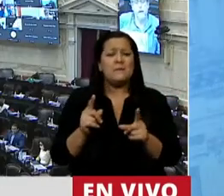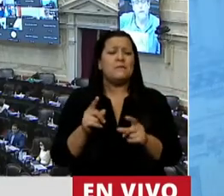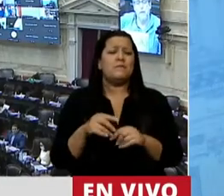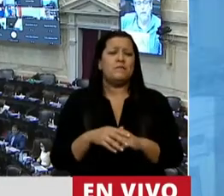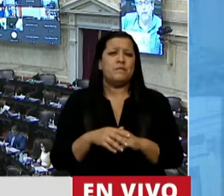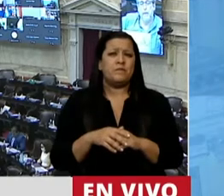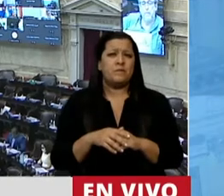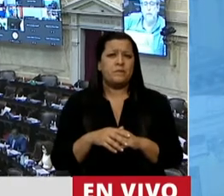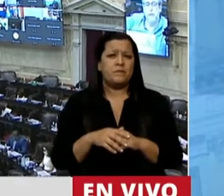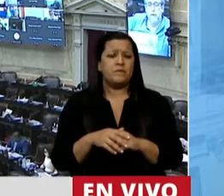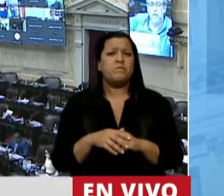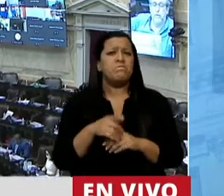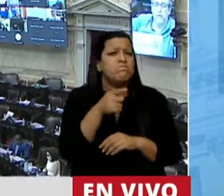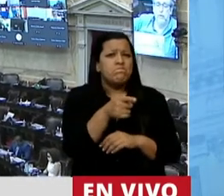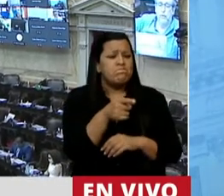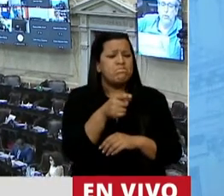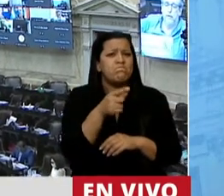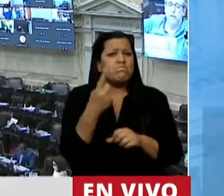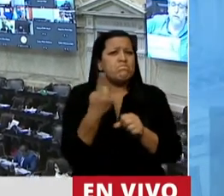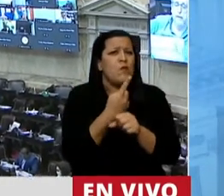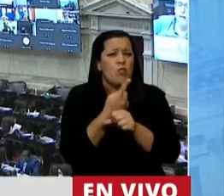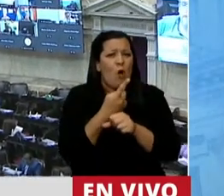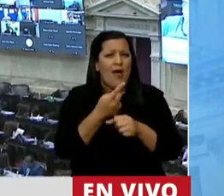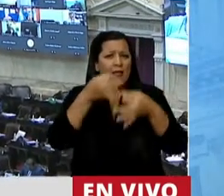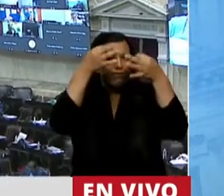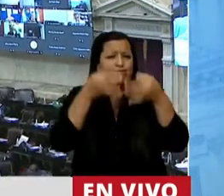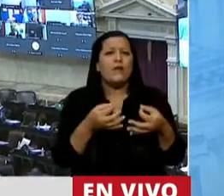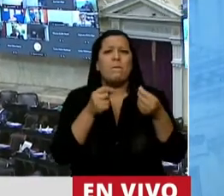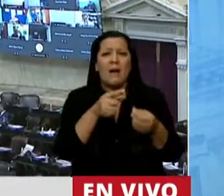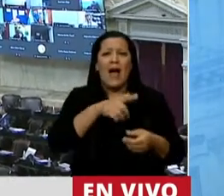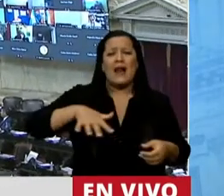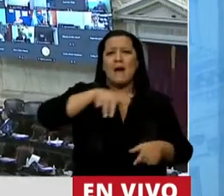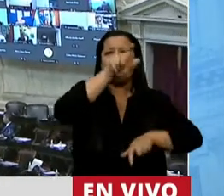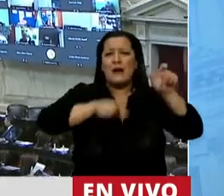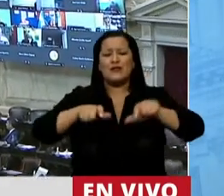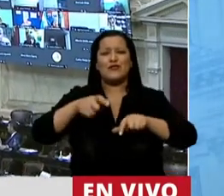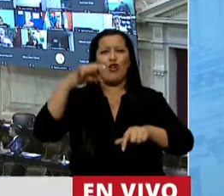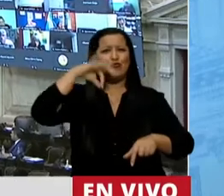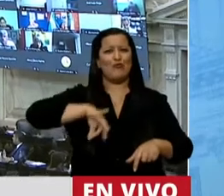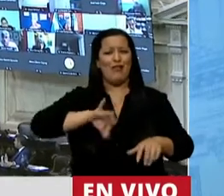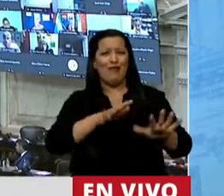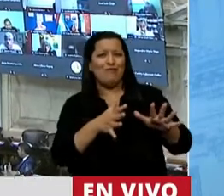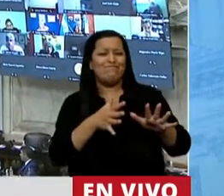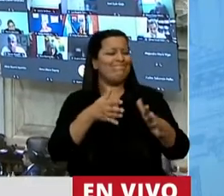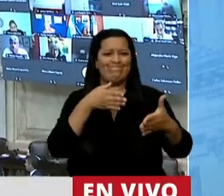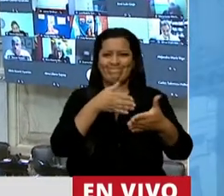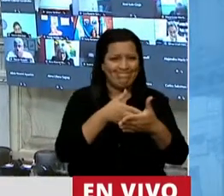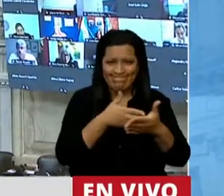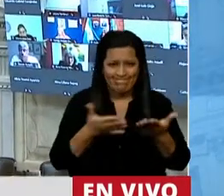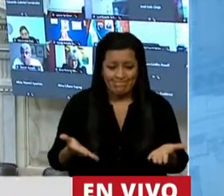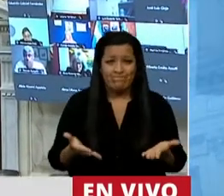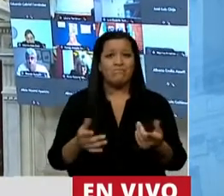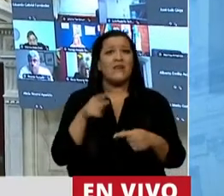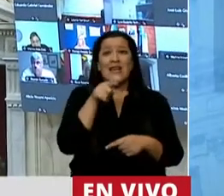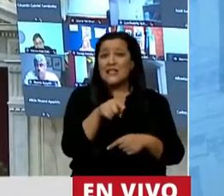familiar, impidiendo su accesibilidad a los sectores con menores ingresos. Todo esto obliga y confiere